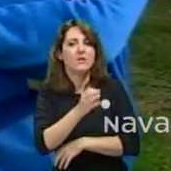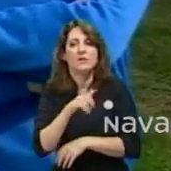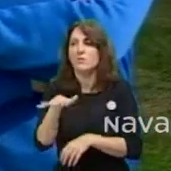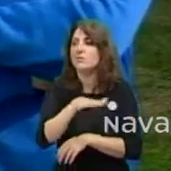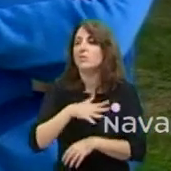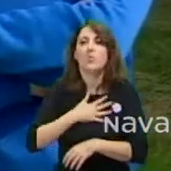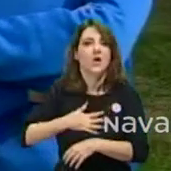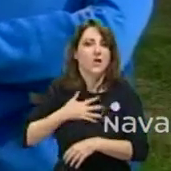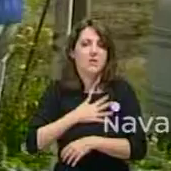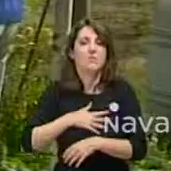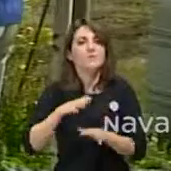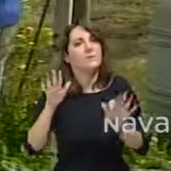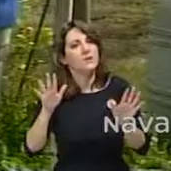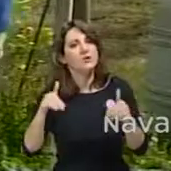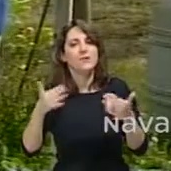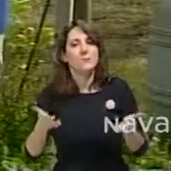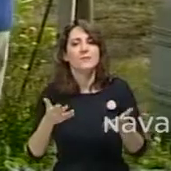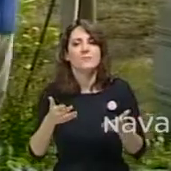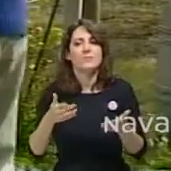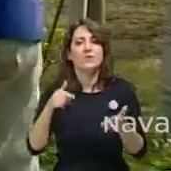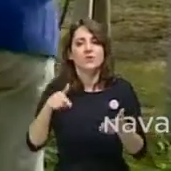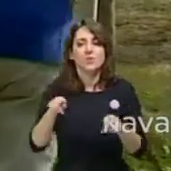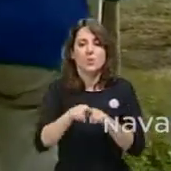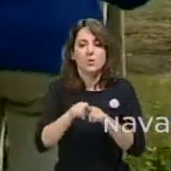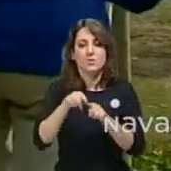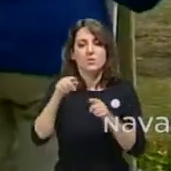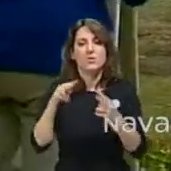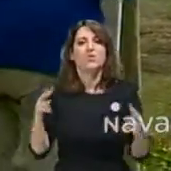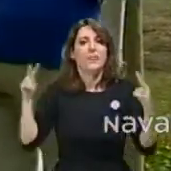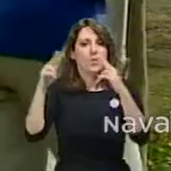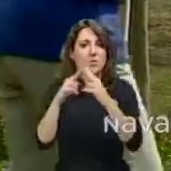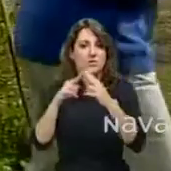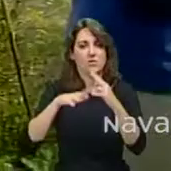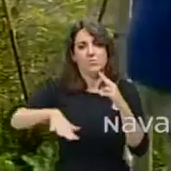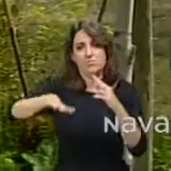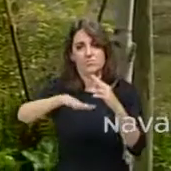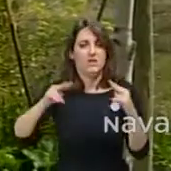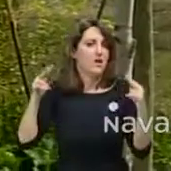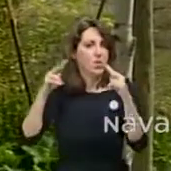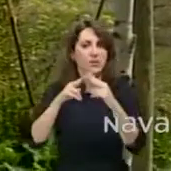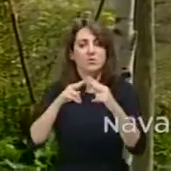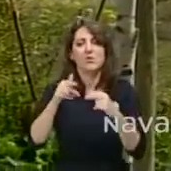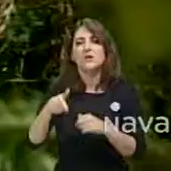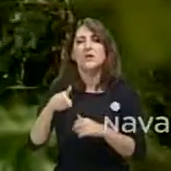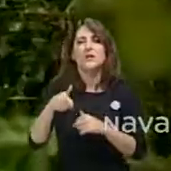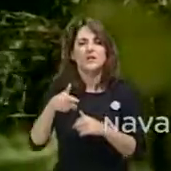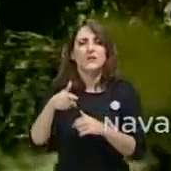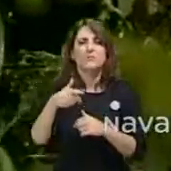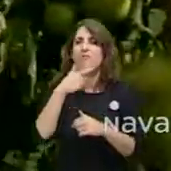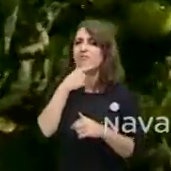agradable, pero también hemos hecho de esto un lugar de encuentro. Y no es raro encontrar en esta